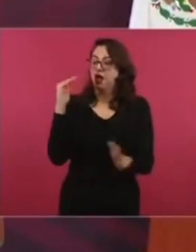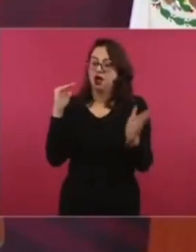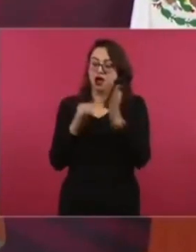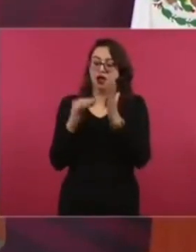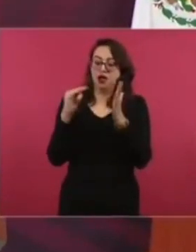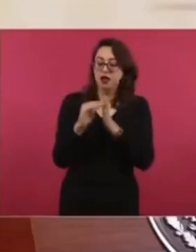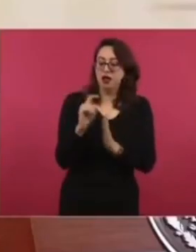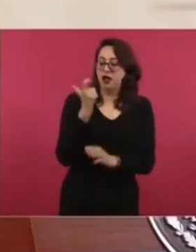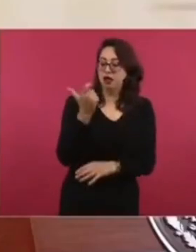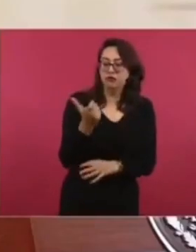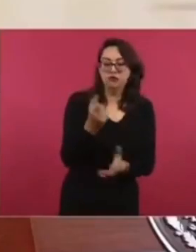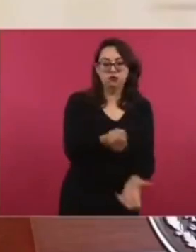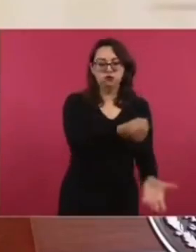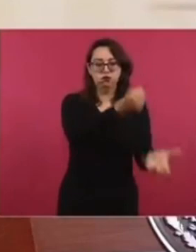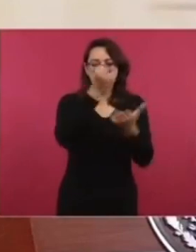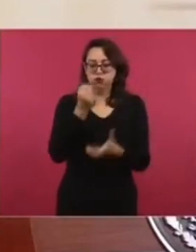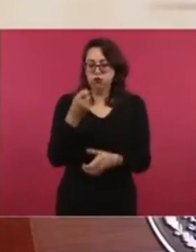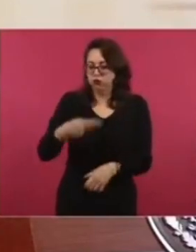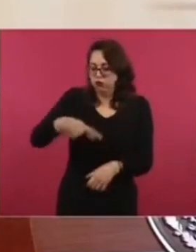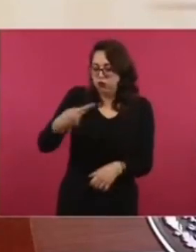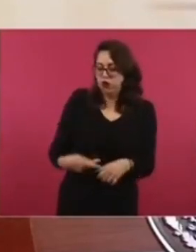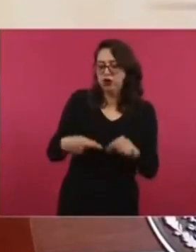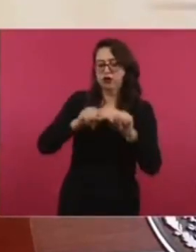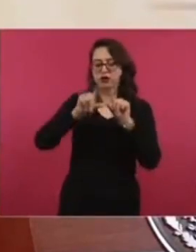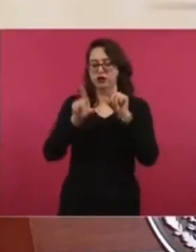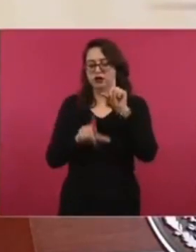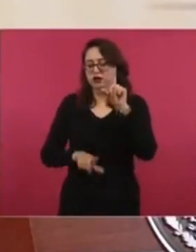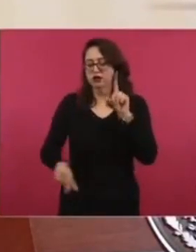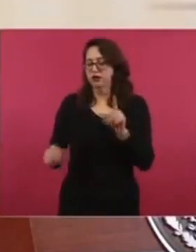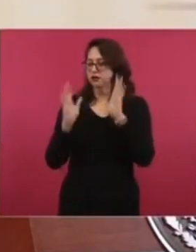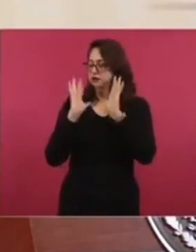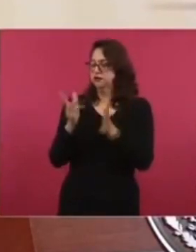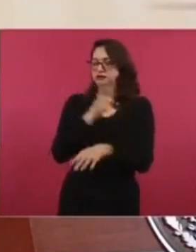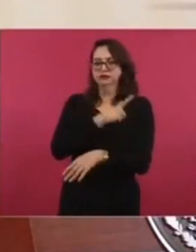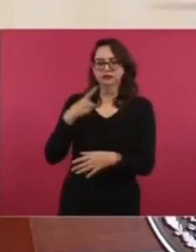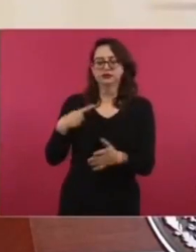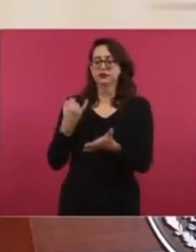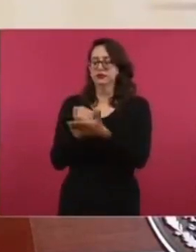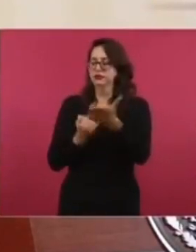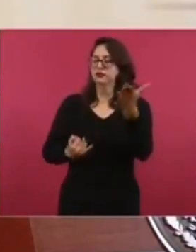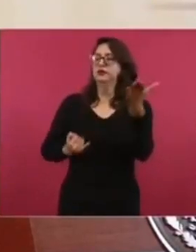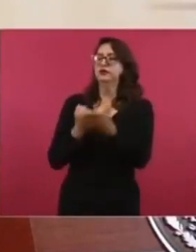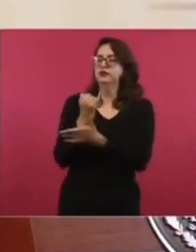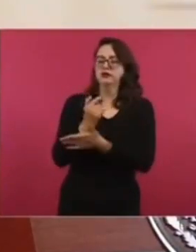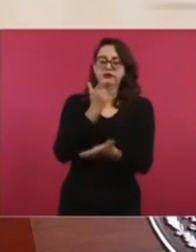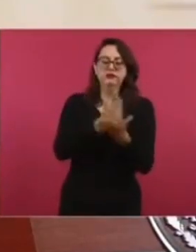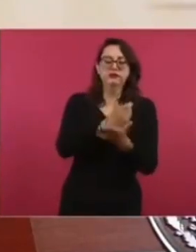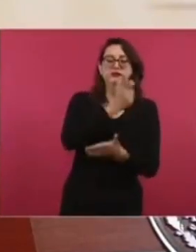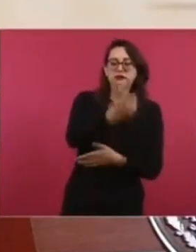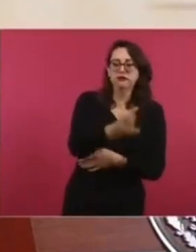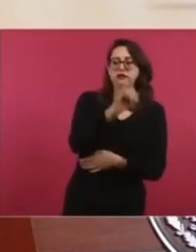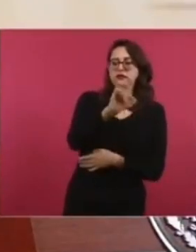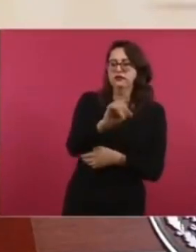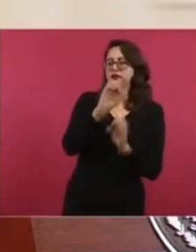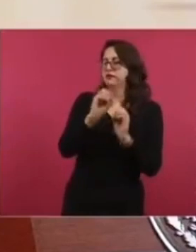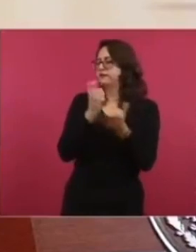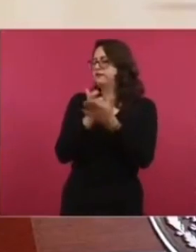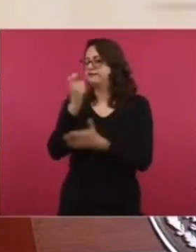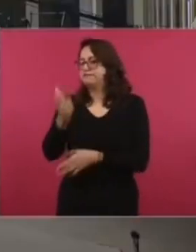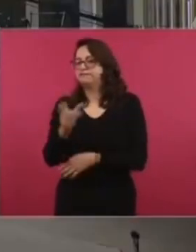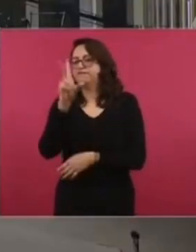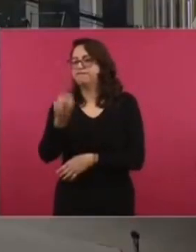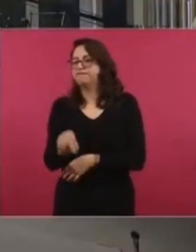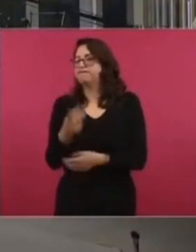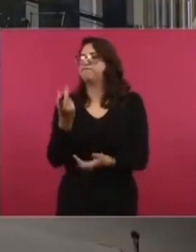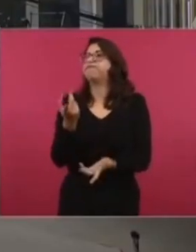pesos y para las partes lo mejor es que se decida en un sentido o en otro de conformidad con la